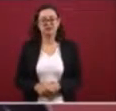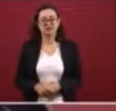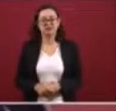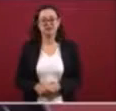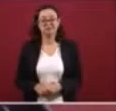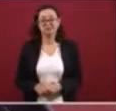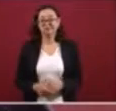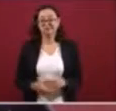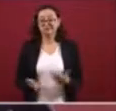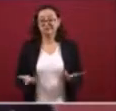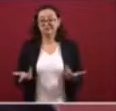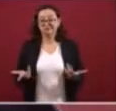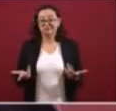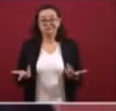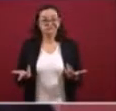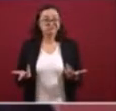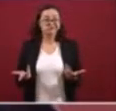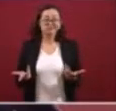Entonces,